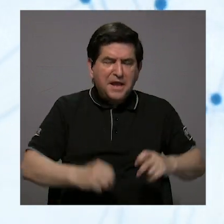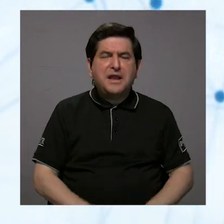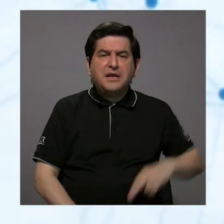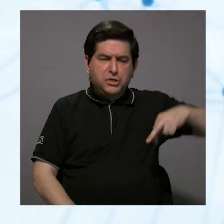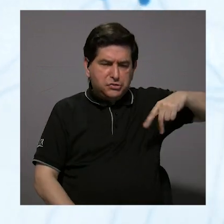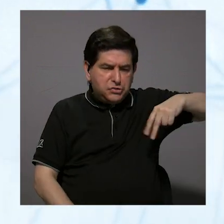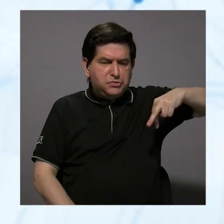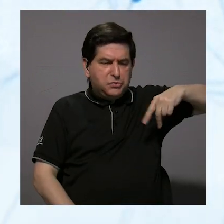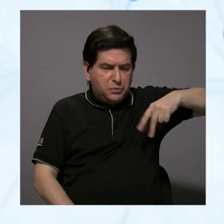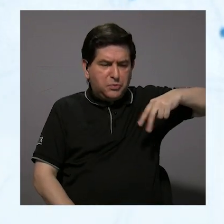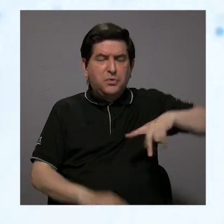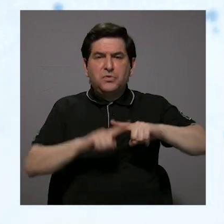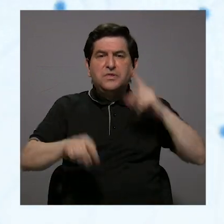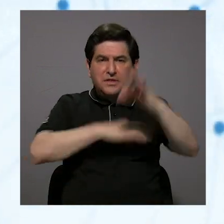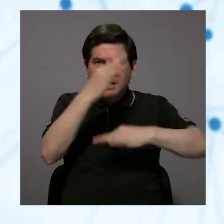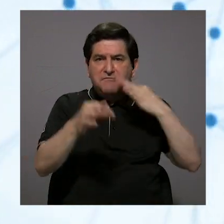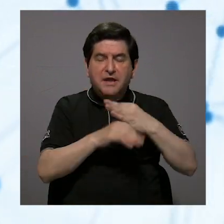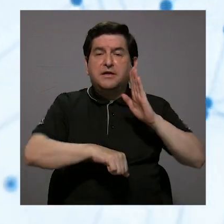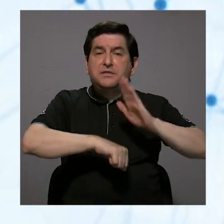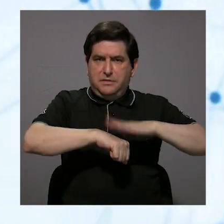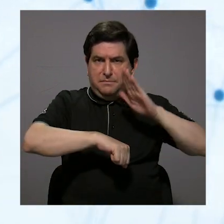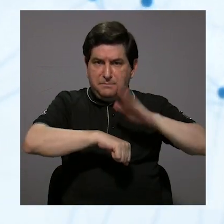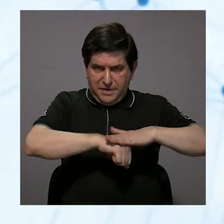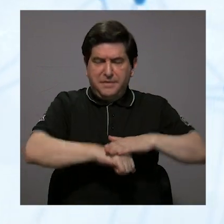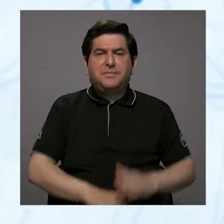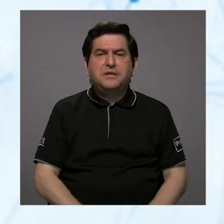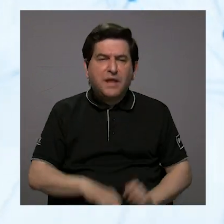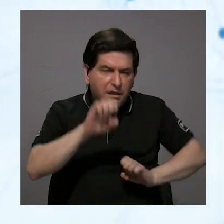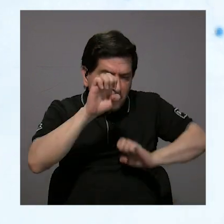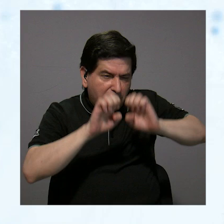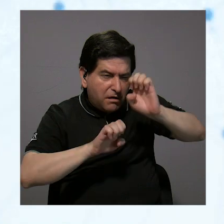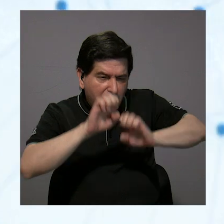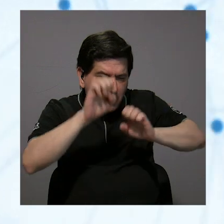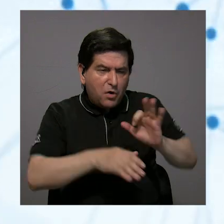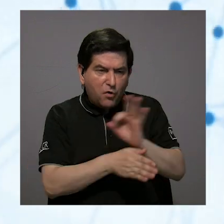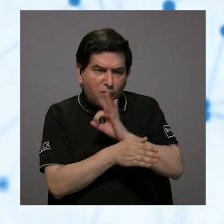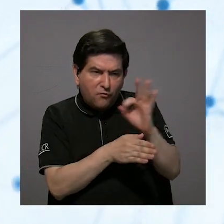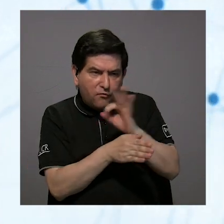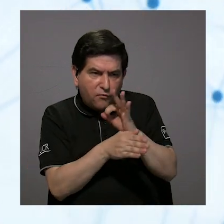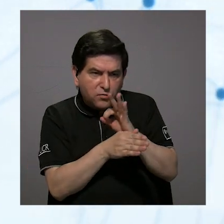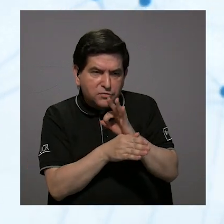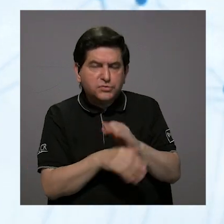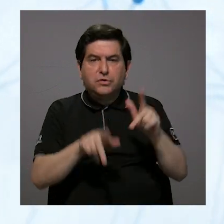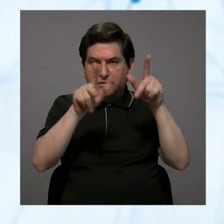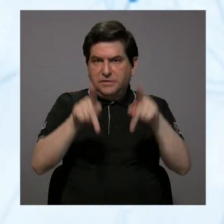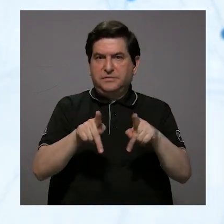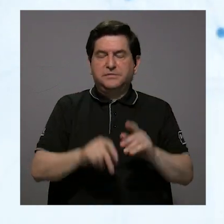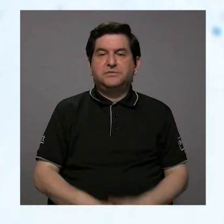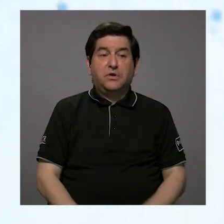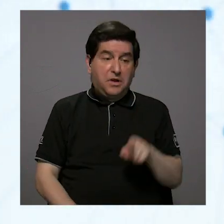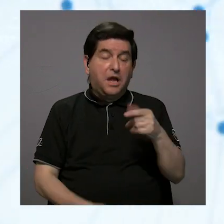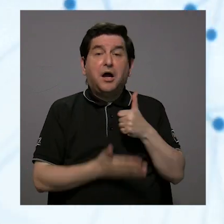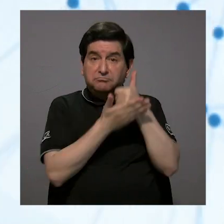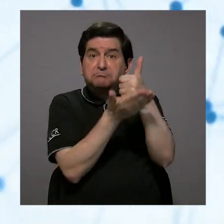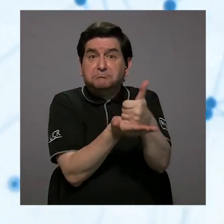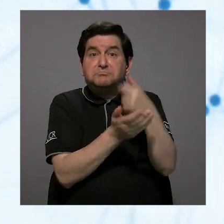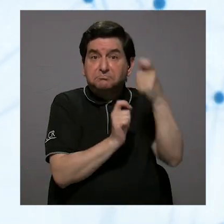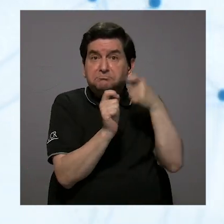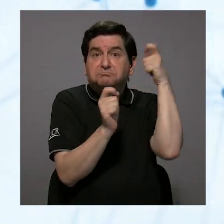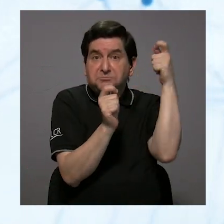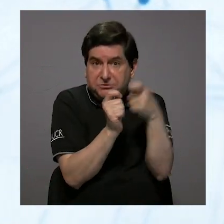análisis de marcha y otros tipos de análisis que permiten precisamente valorar la funcionalidad de las personas y eso